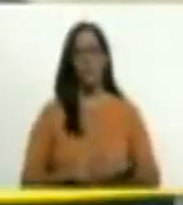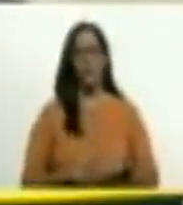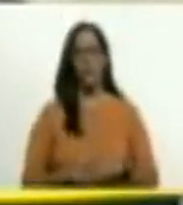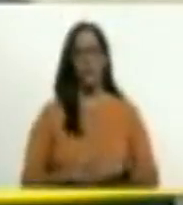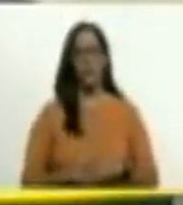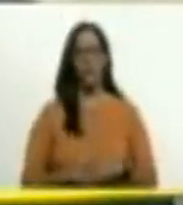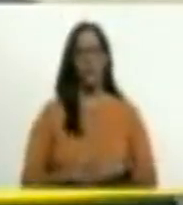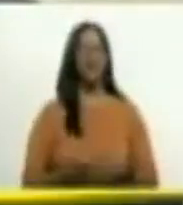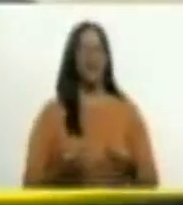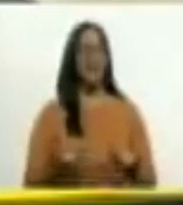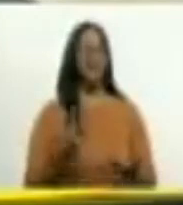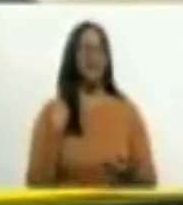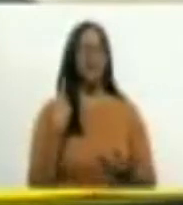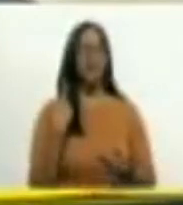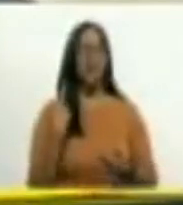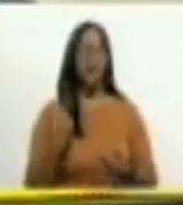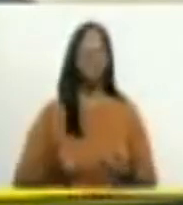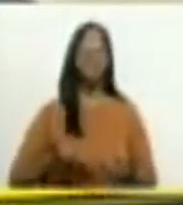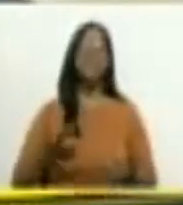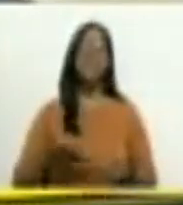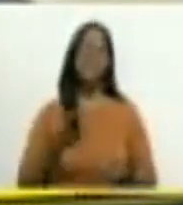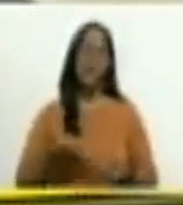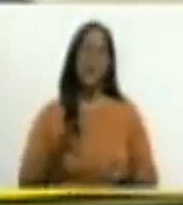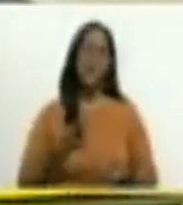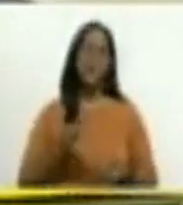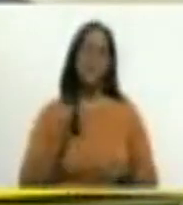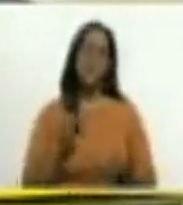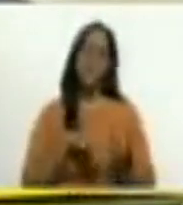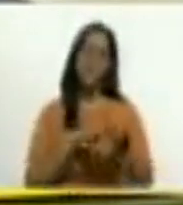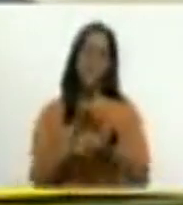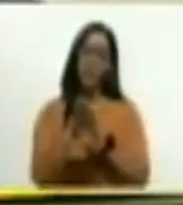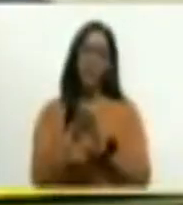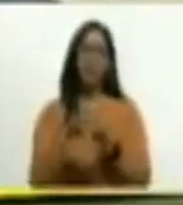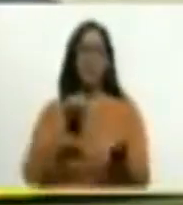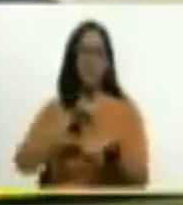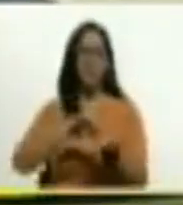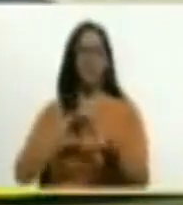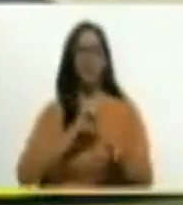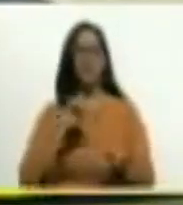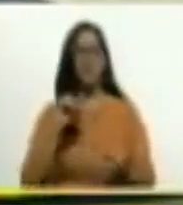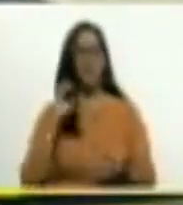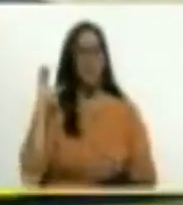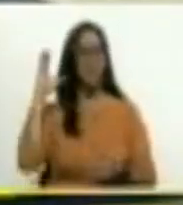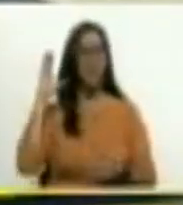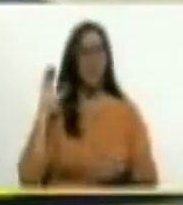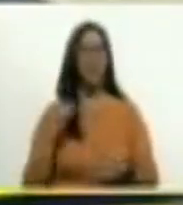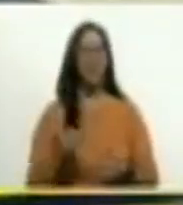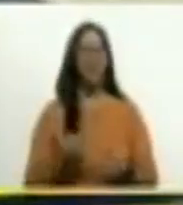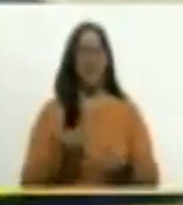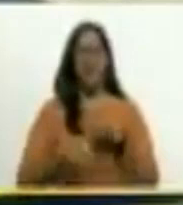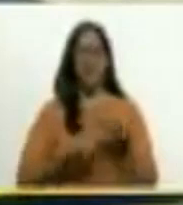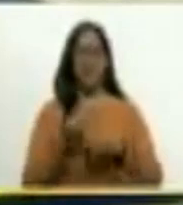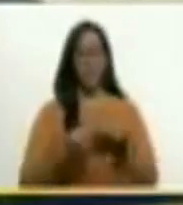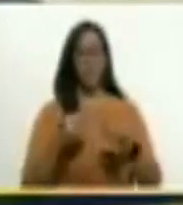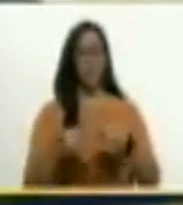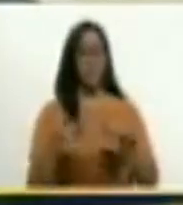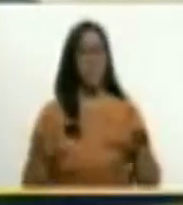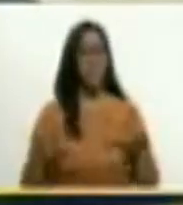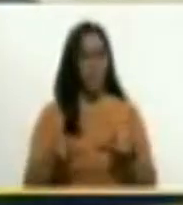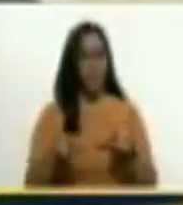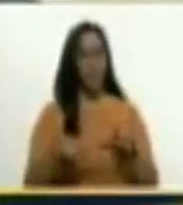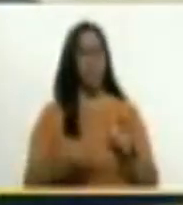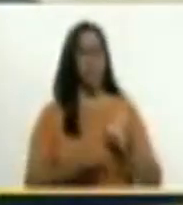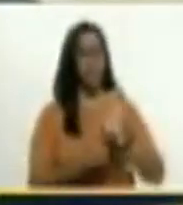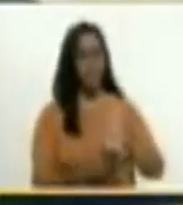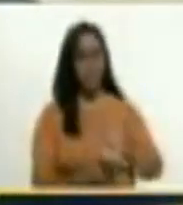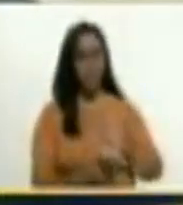emerge como uno de los principales puntos de desarrollo del centro occidente del país, convirtiéndose en un espacio georreferencial